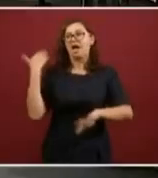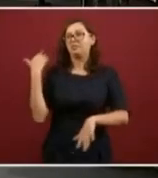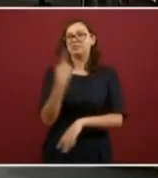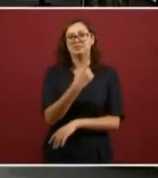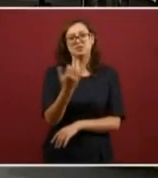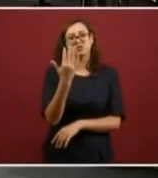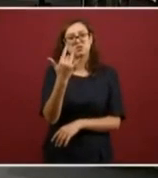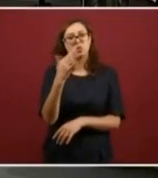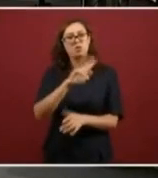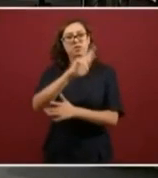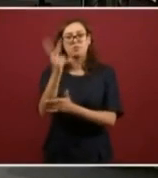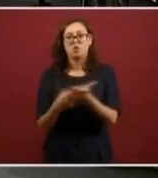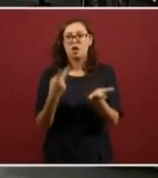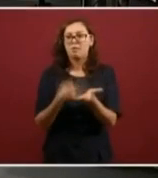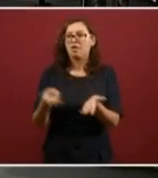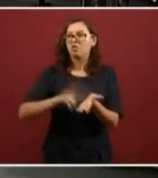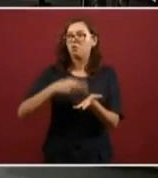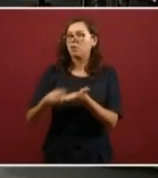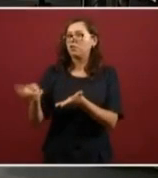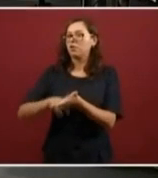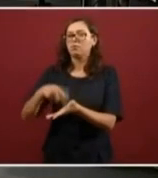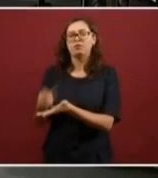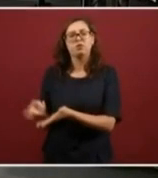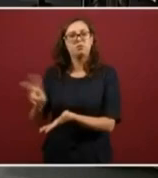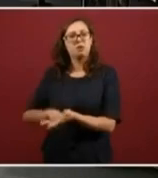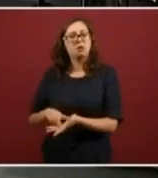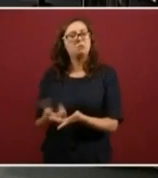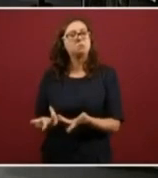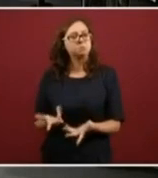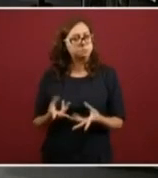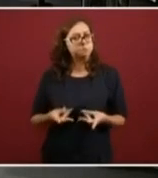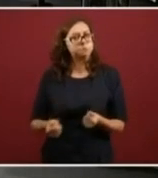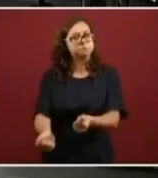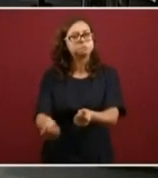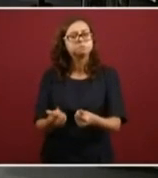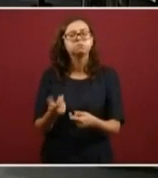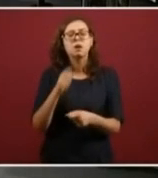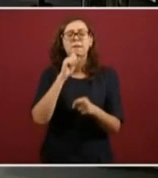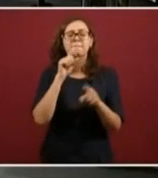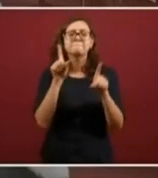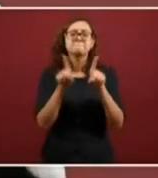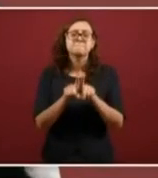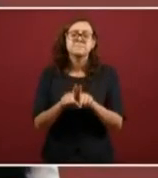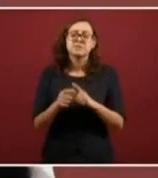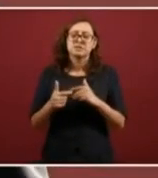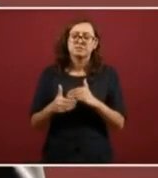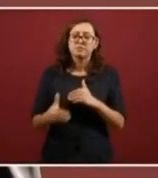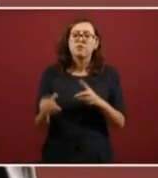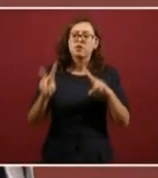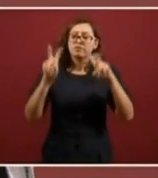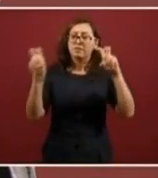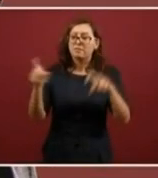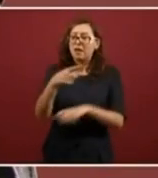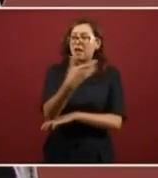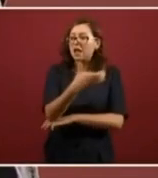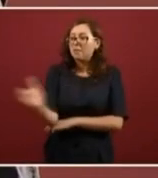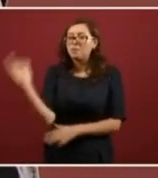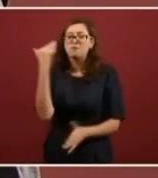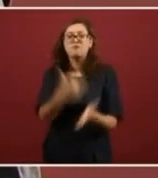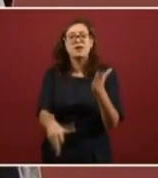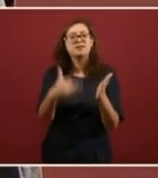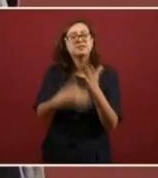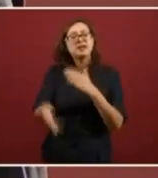llevando recursos. También, ¿cuánto va a invertir su gobierno en la brecha que hay tecnológica en el campo y que finalmente ha